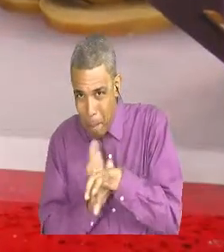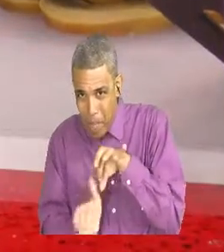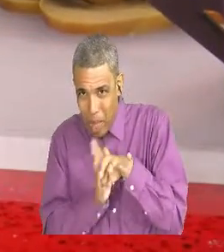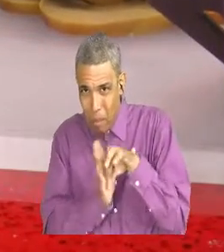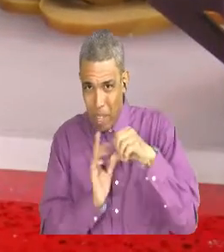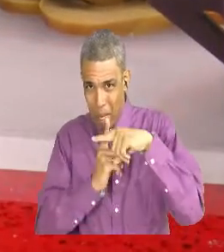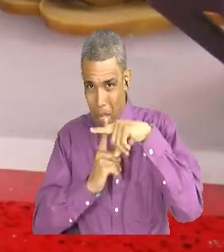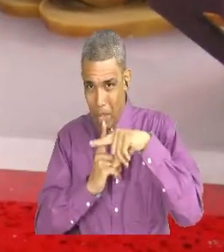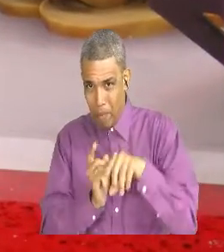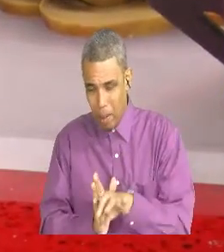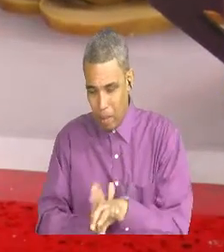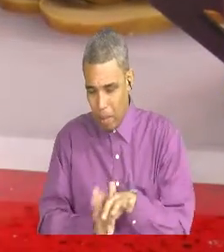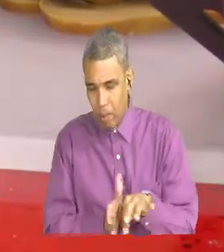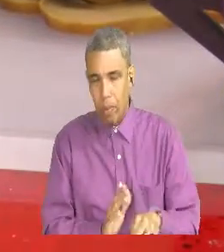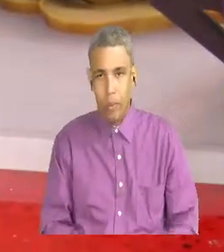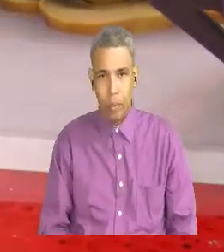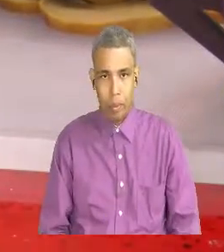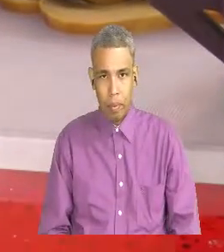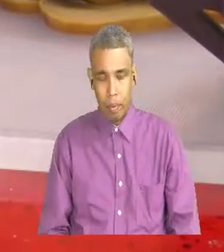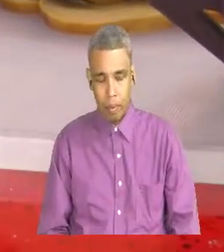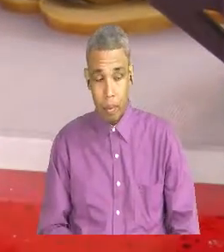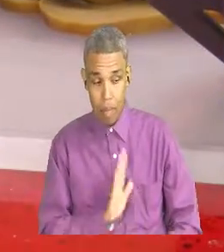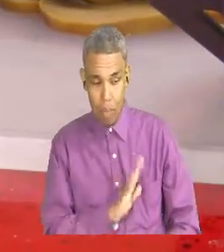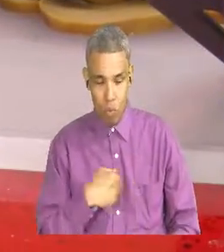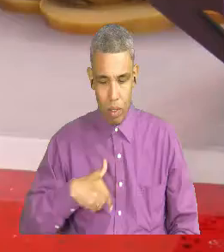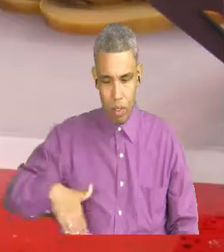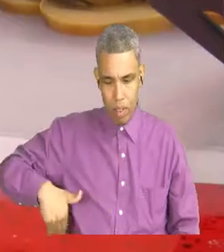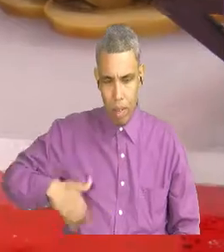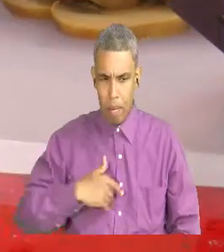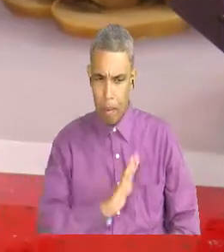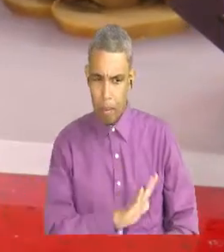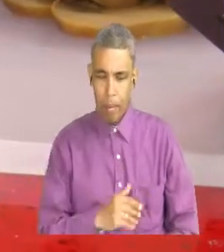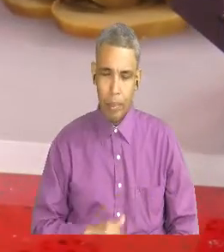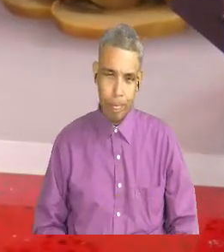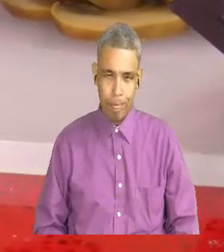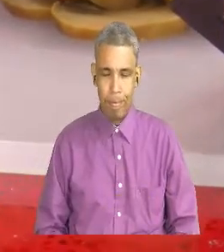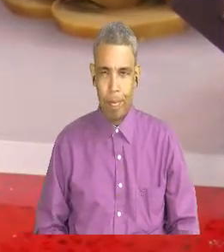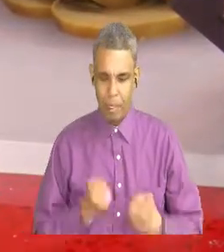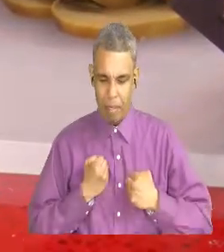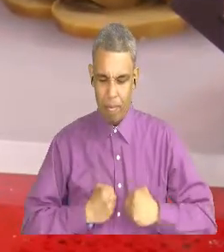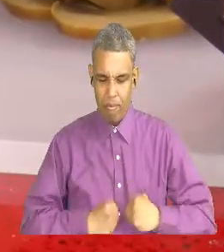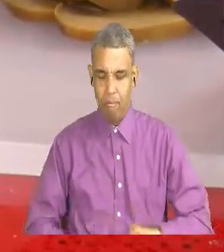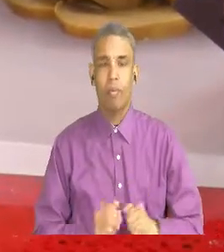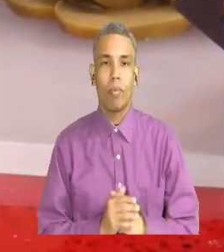yo voy apenas por los champiñones, pero ahí voy. Bastoncitos y después lo troceamos en cuadritos.